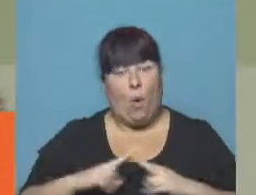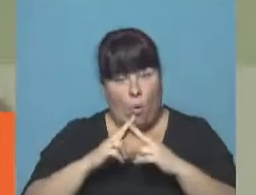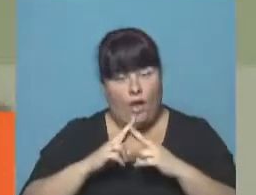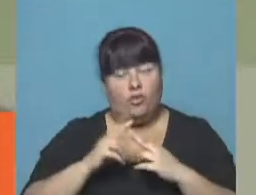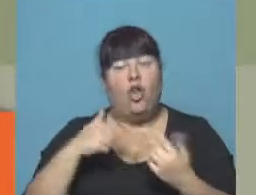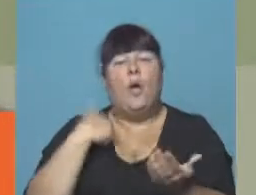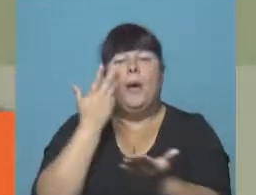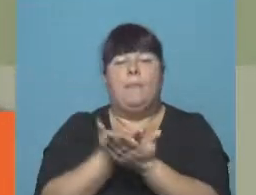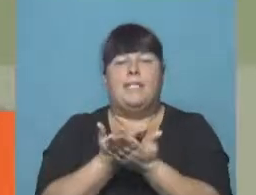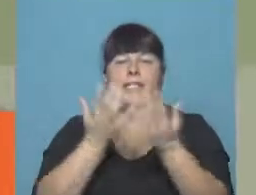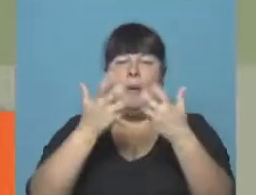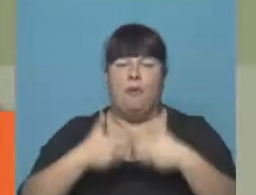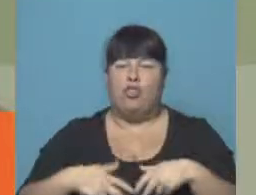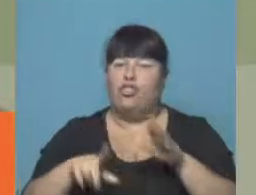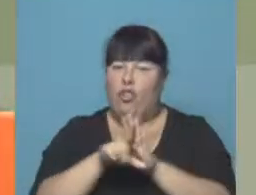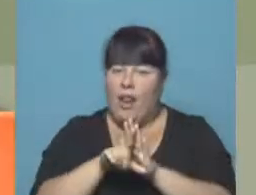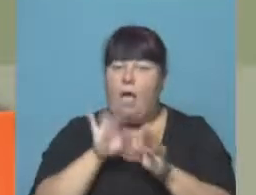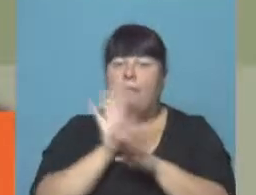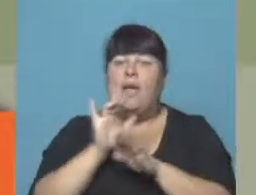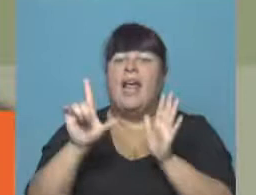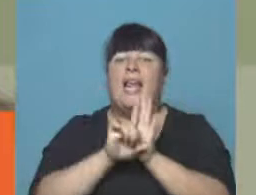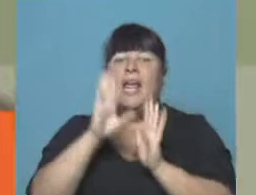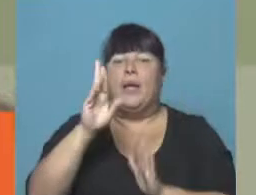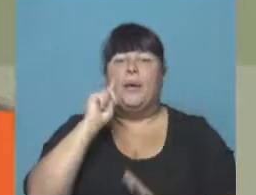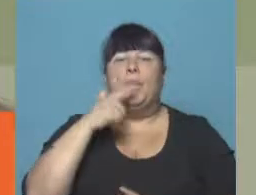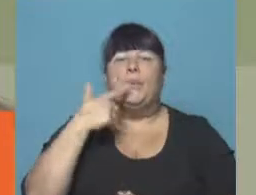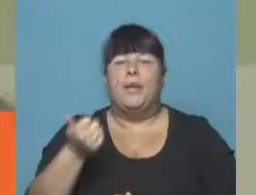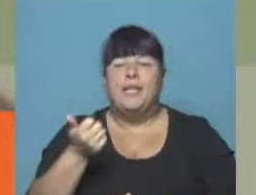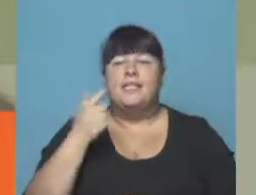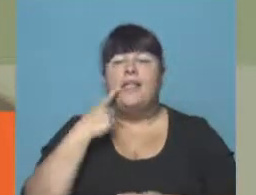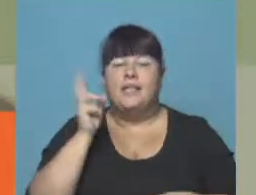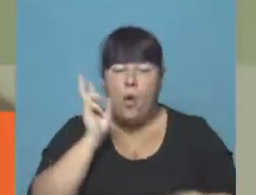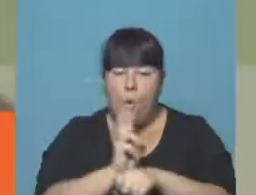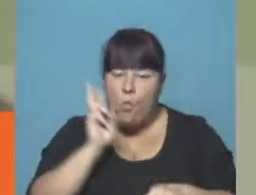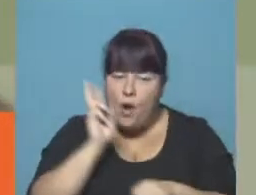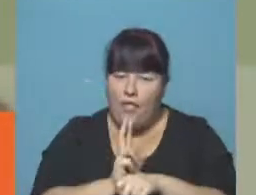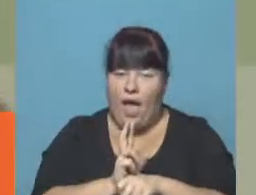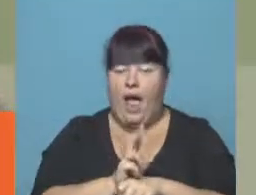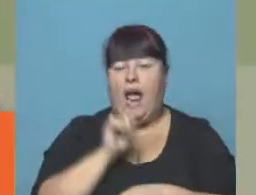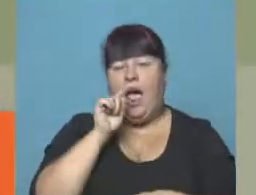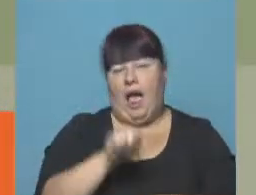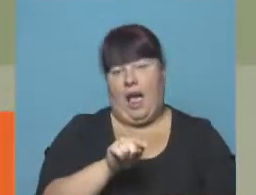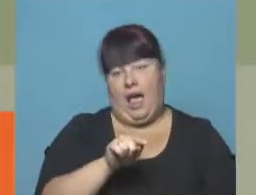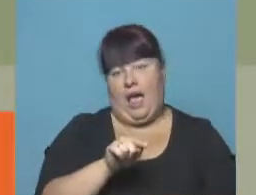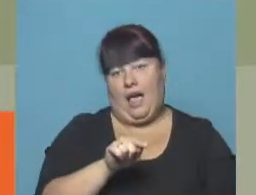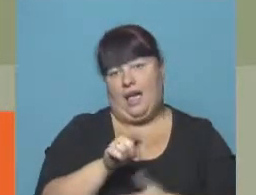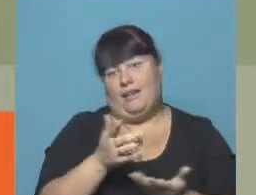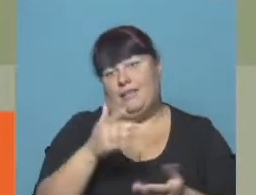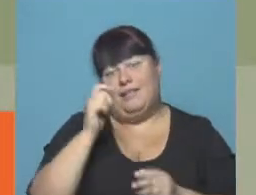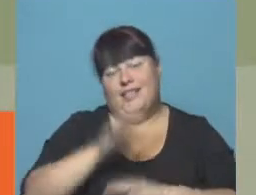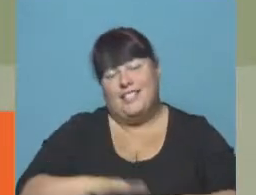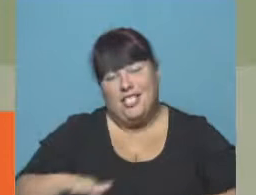hemos presentado un proyecto de ley que se llama Ley Brisa, que habla de la protección a esta